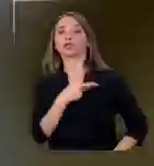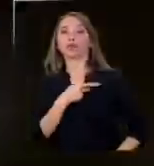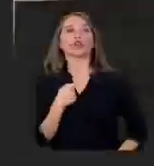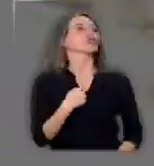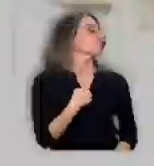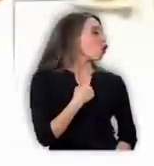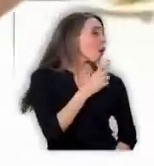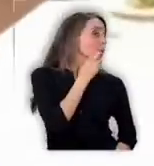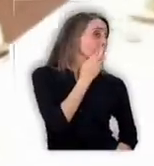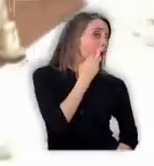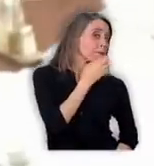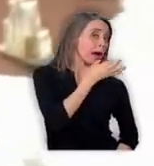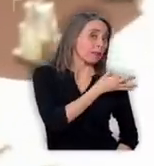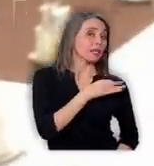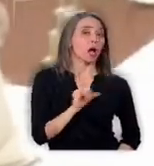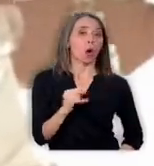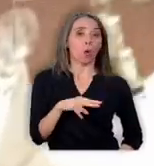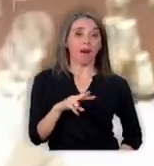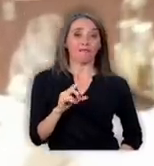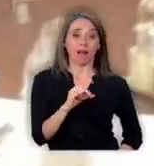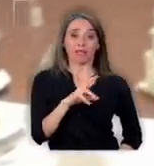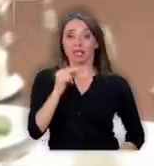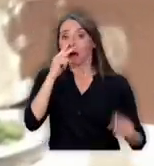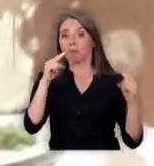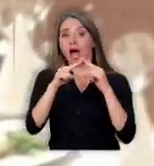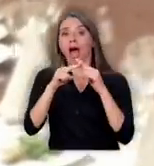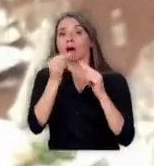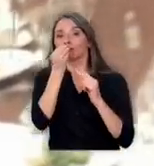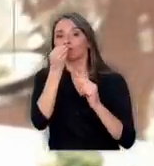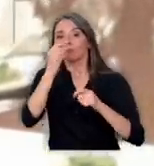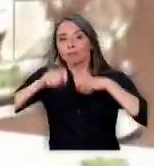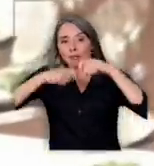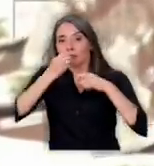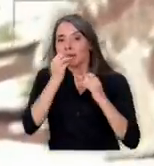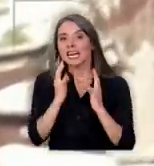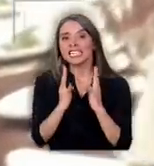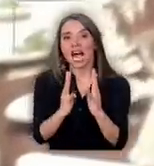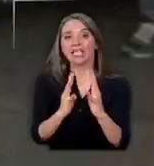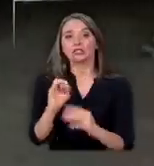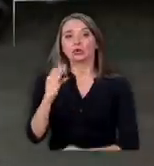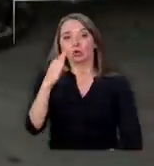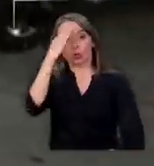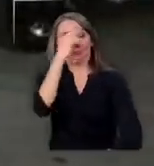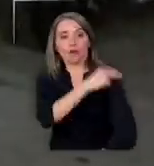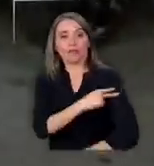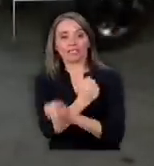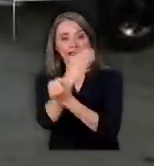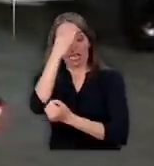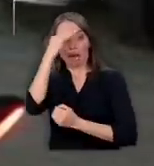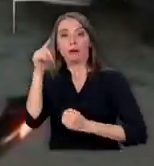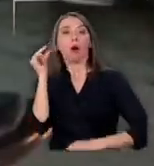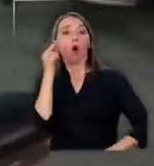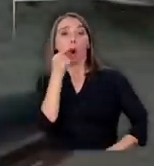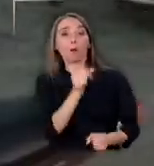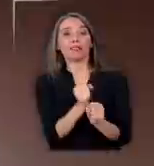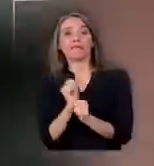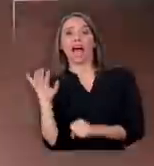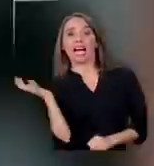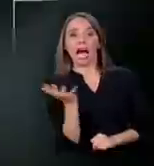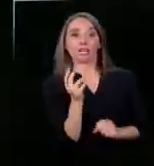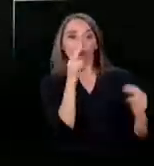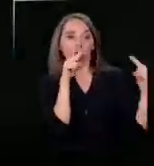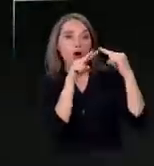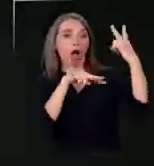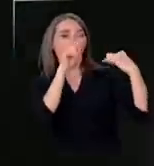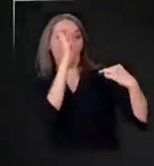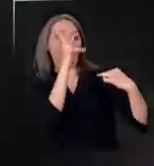El padre. Juan Valderrama la había conocido en el casino de suboficiales de carabineros cuando era garzón, ahí la enamoró. La propuesta era simple